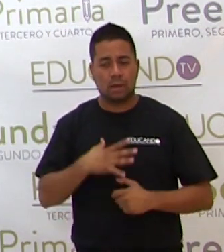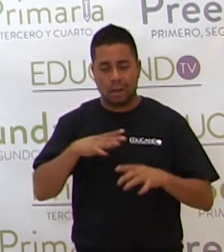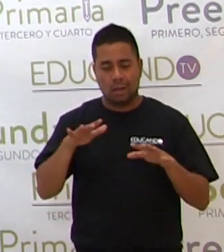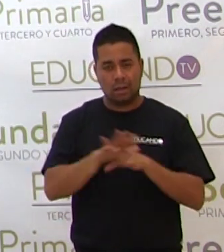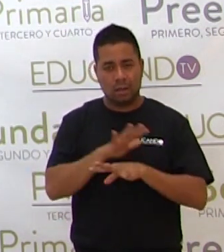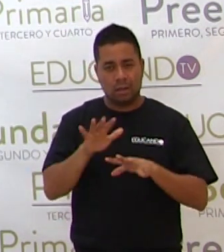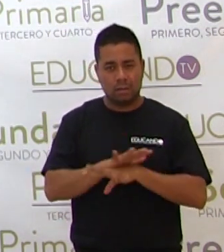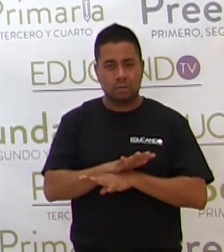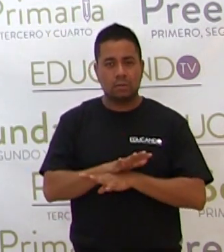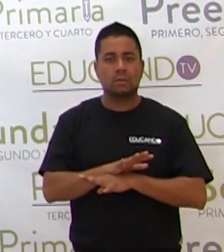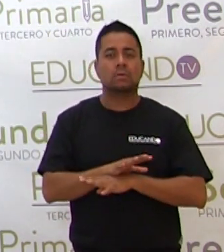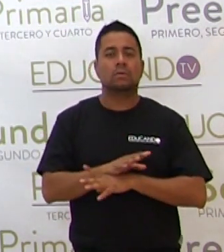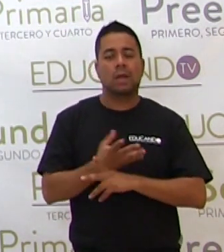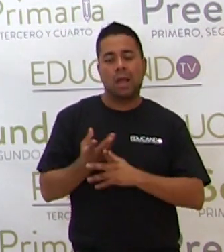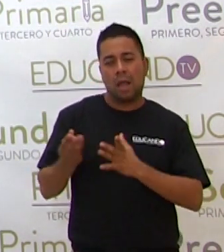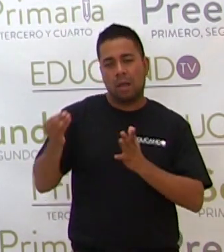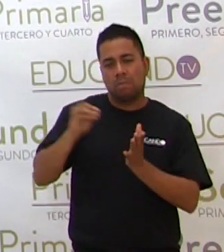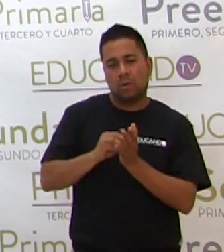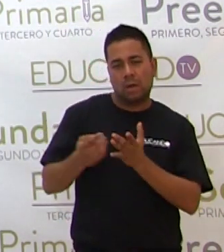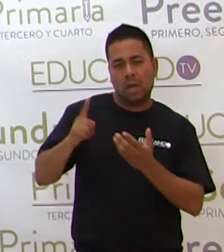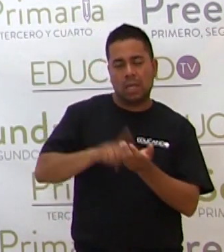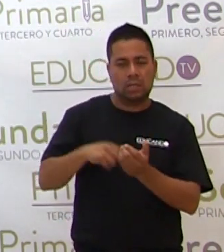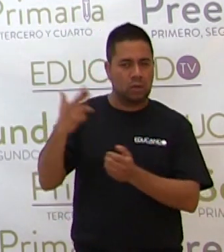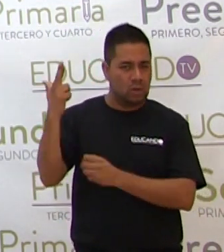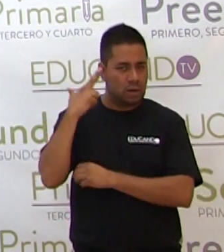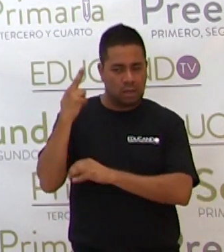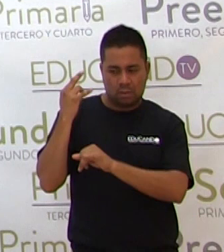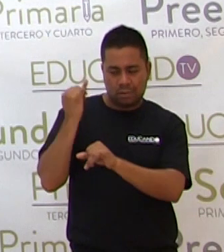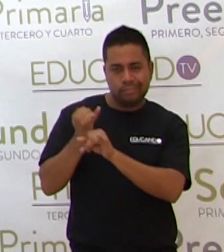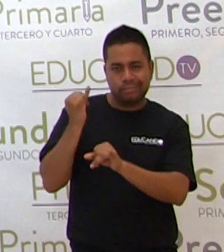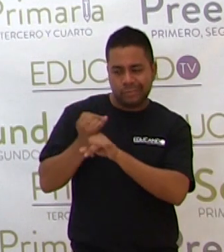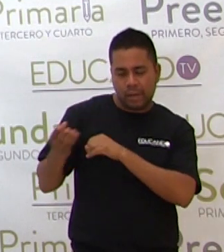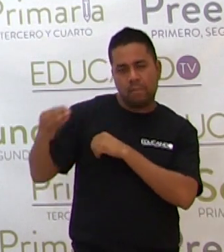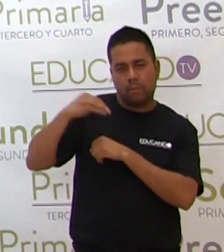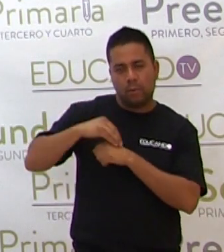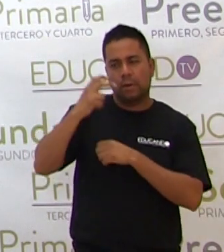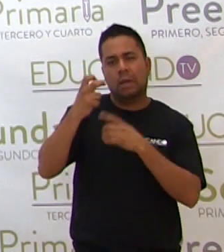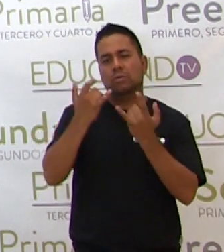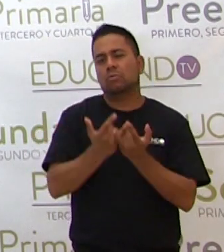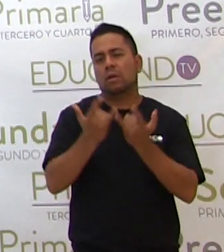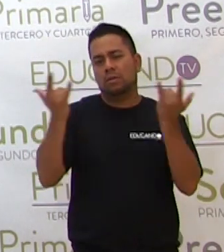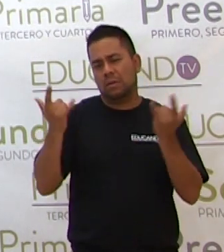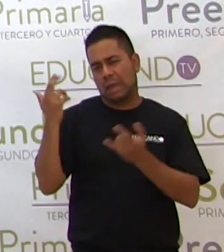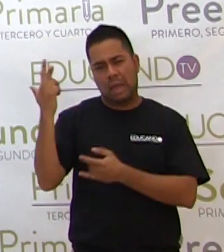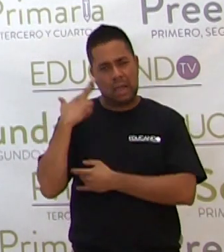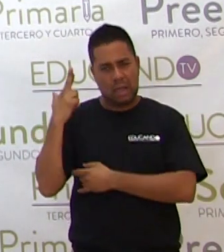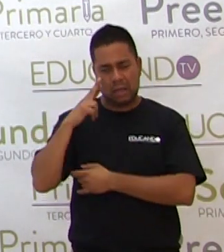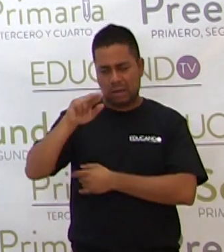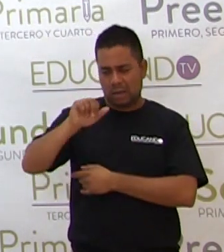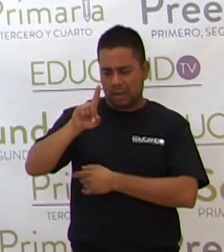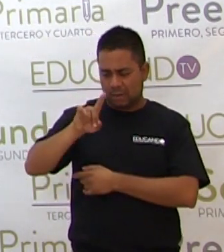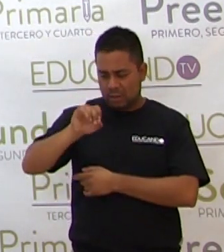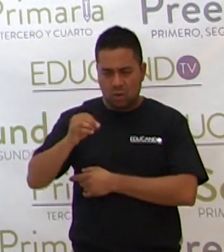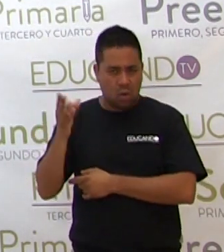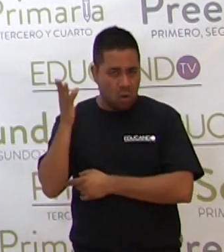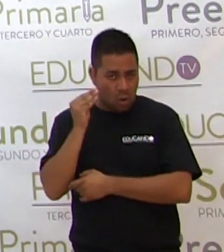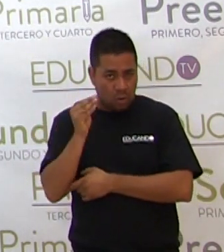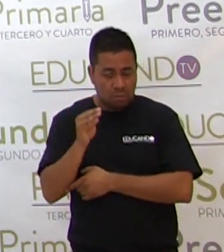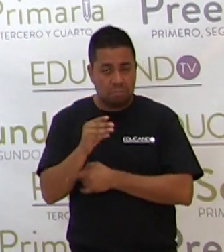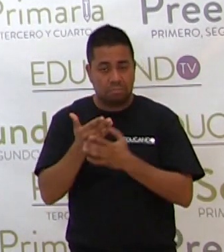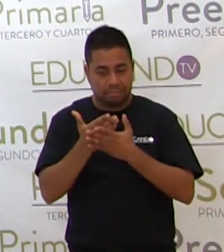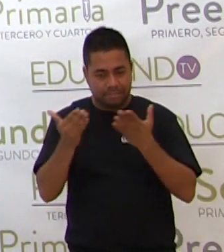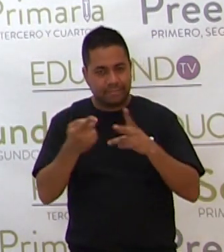radio por internet pues básicamente esa sería la historia de la radio y vamos a pasar entonces